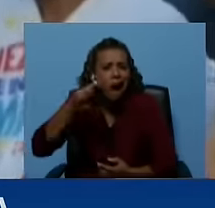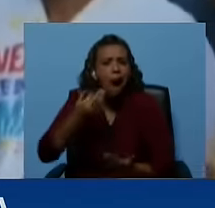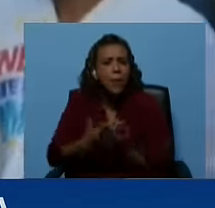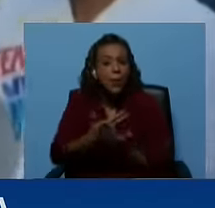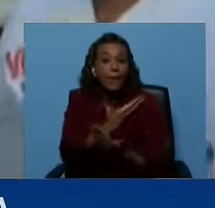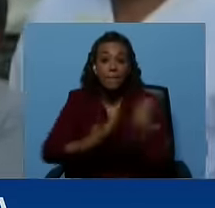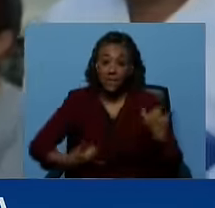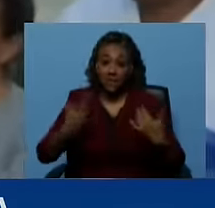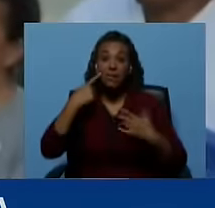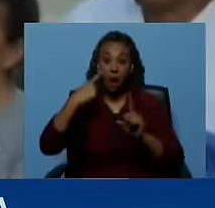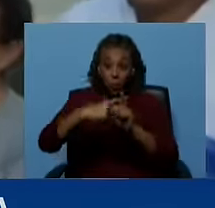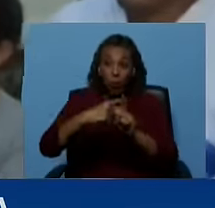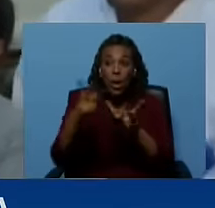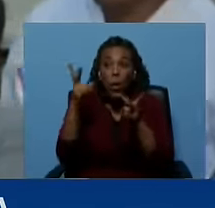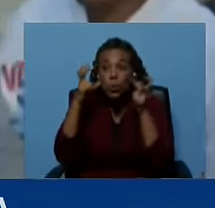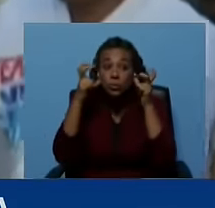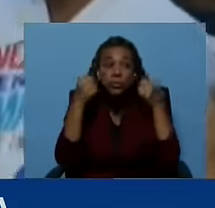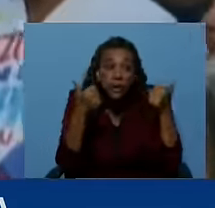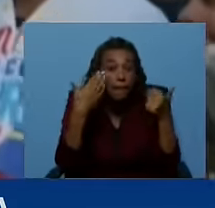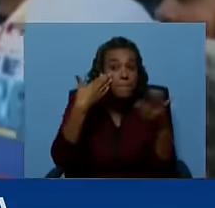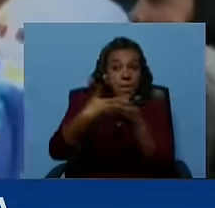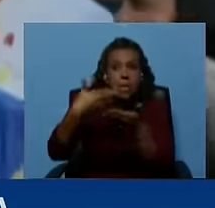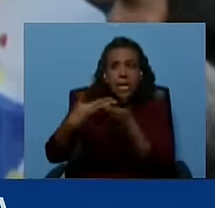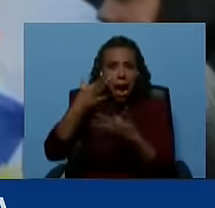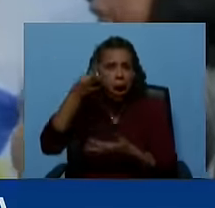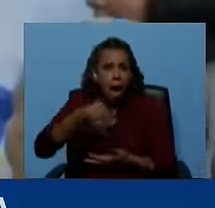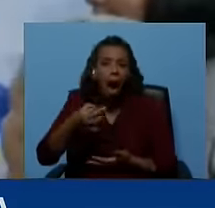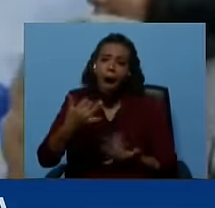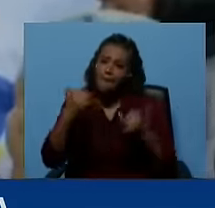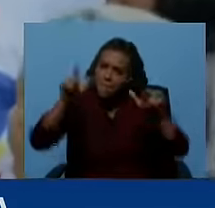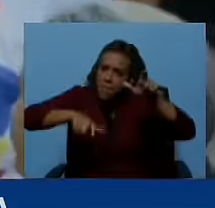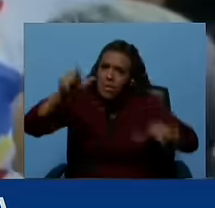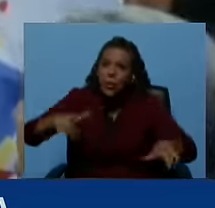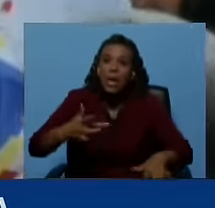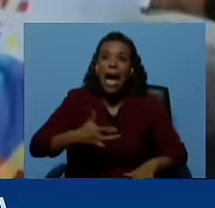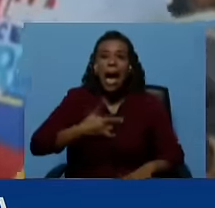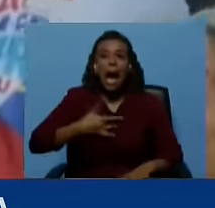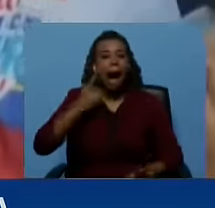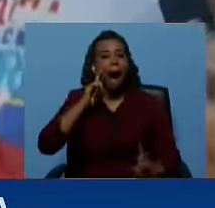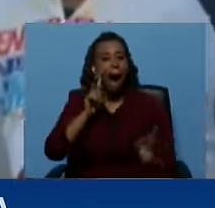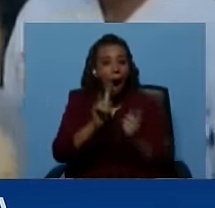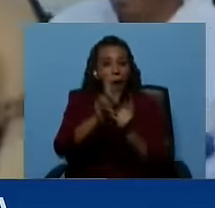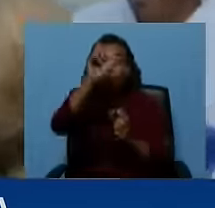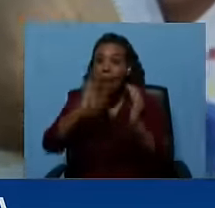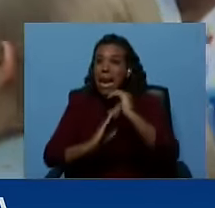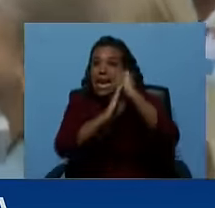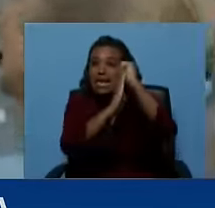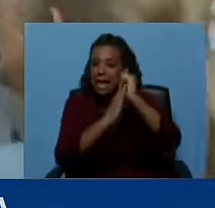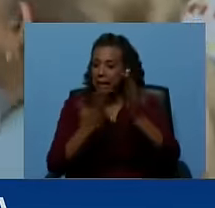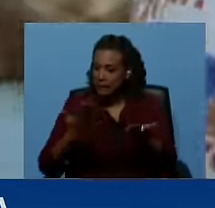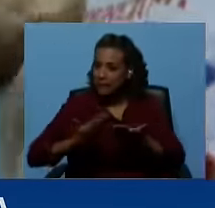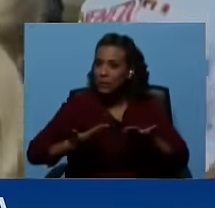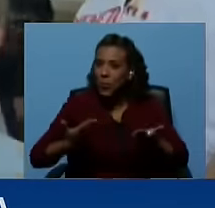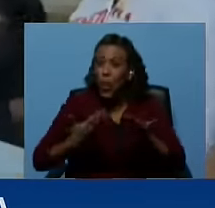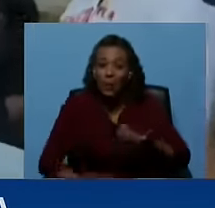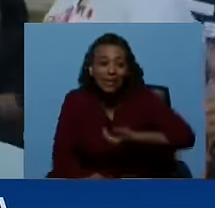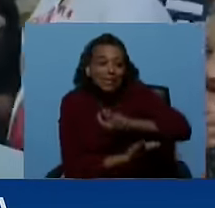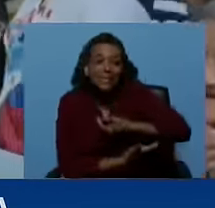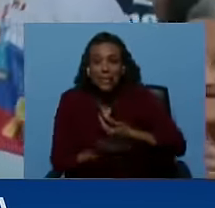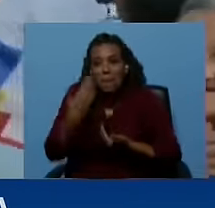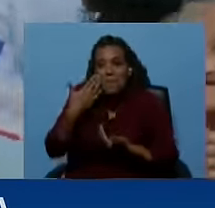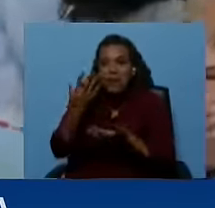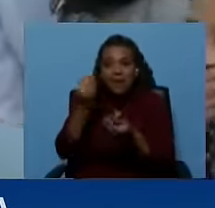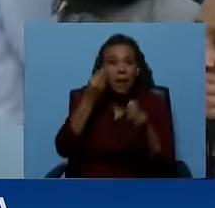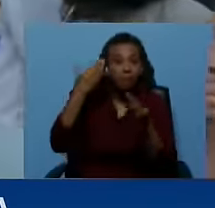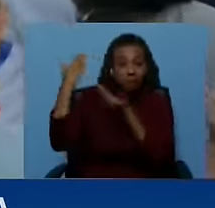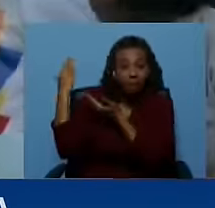propio presidente de poder escuchar lo que está pasando sino también para la propia gente de tener la oportunidad de tener a un líder cercano que carga niños como en este caso que lo tomó